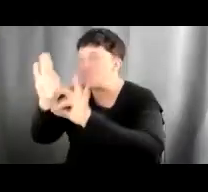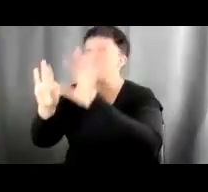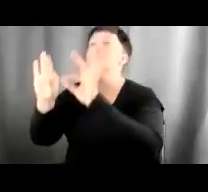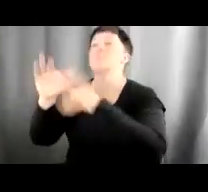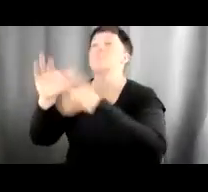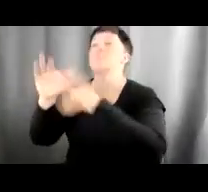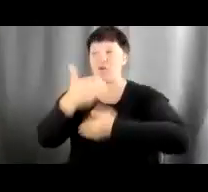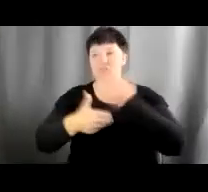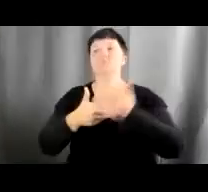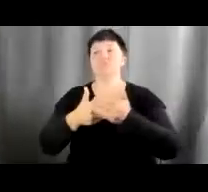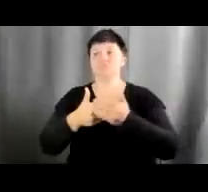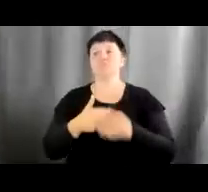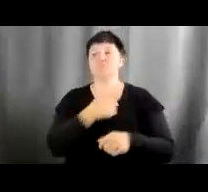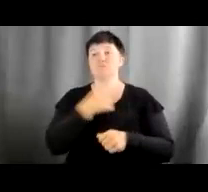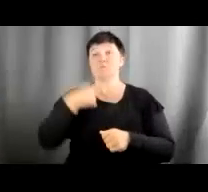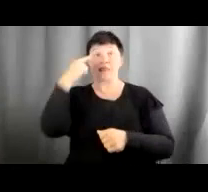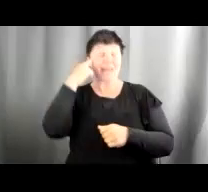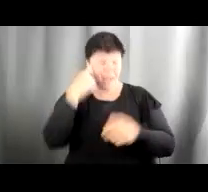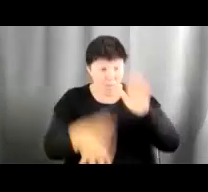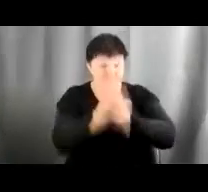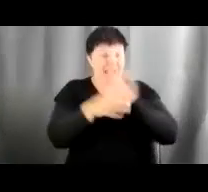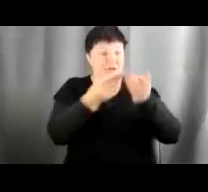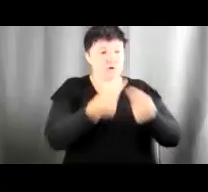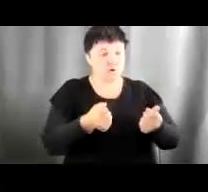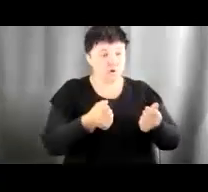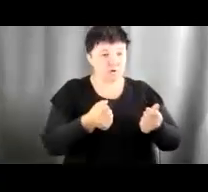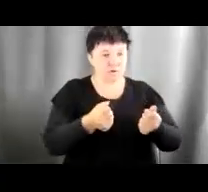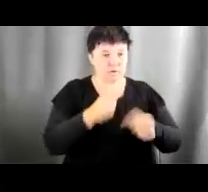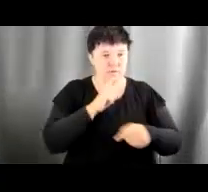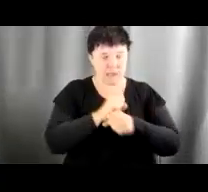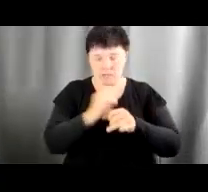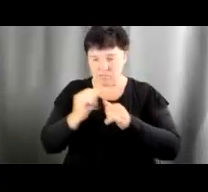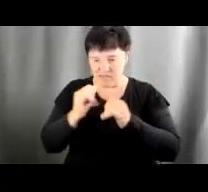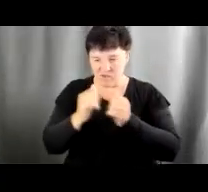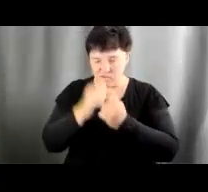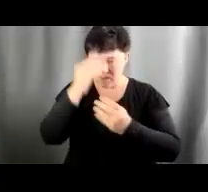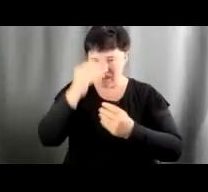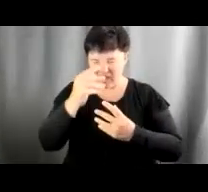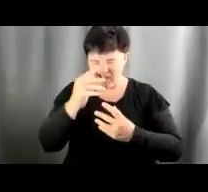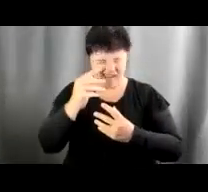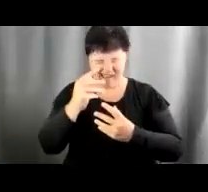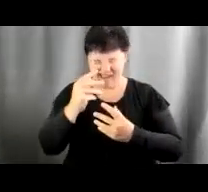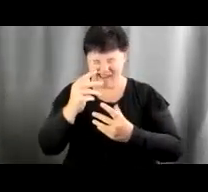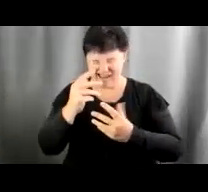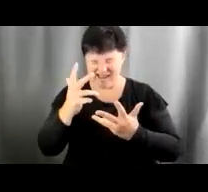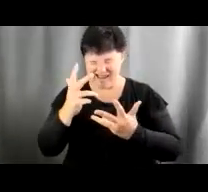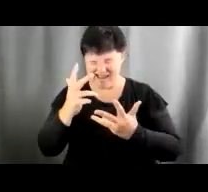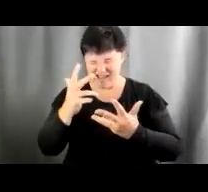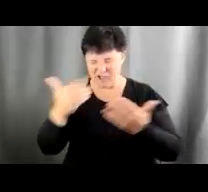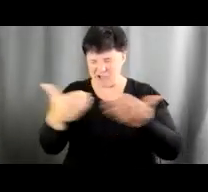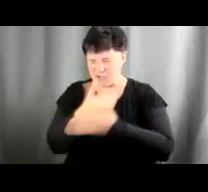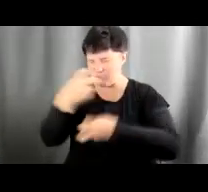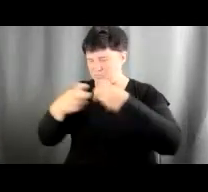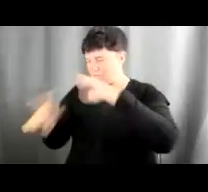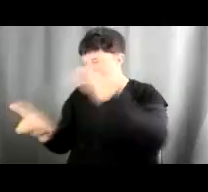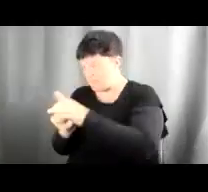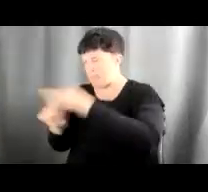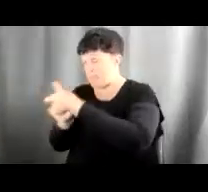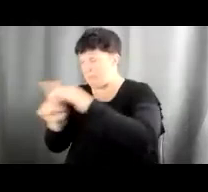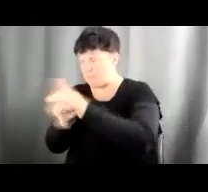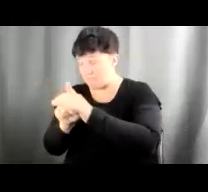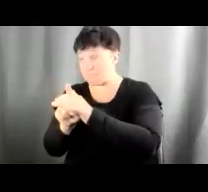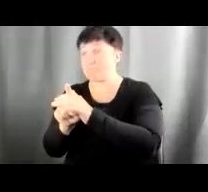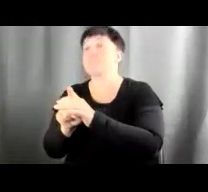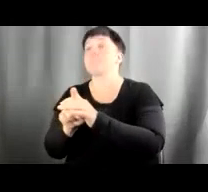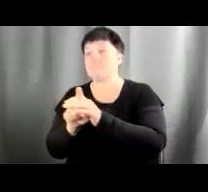el que pensamos que podemos tener una solución. Y luego, cuando empezamos a trabajar con los datos, surgen